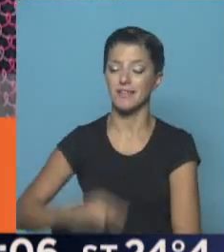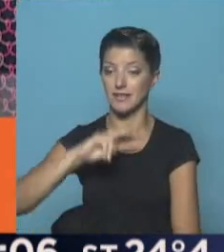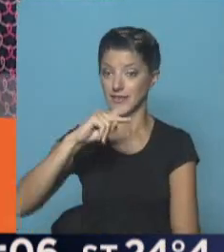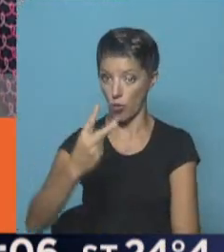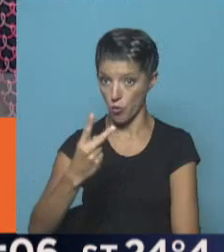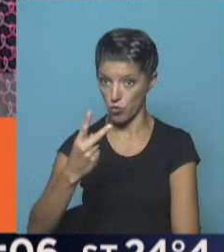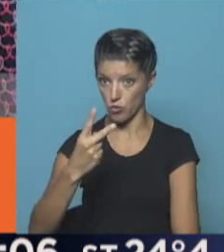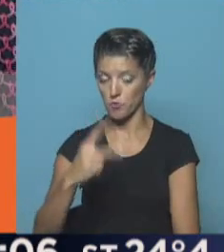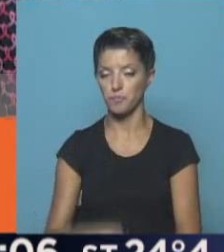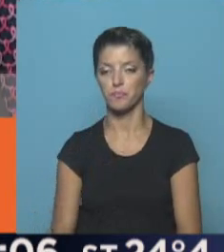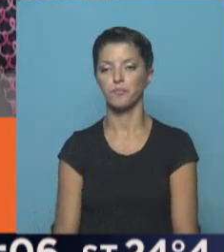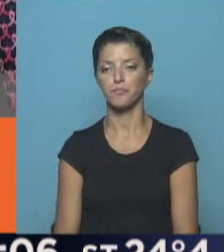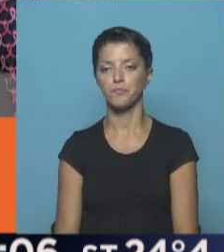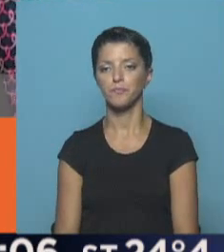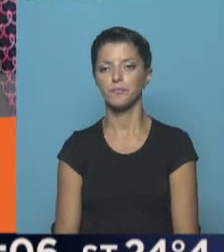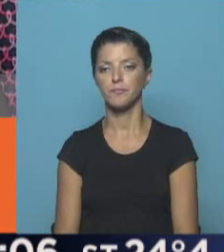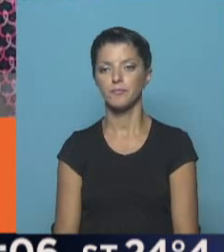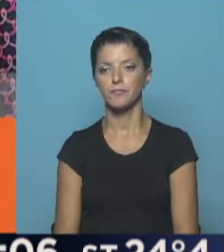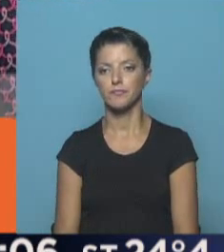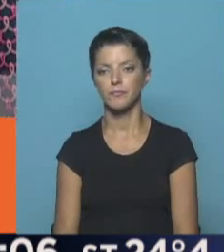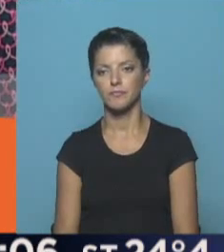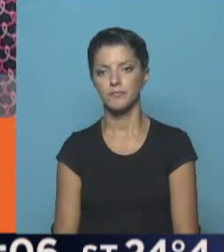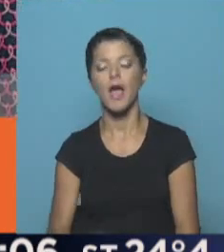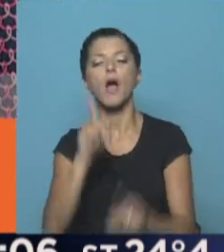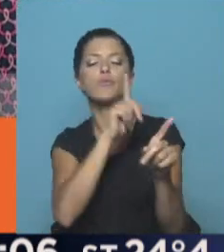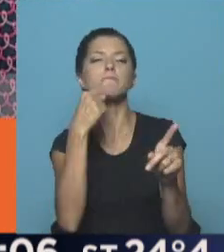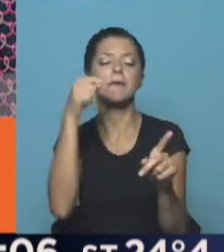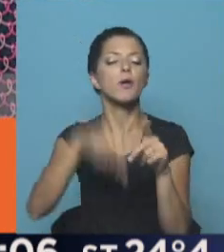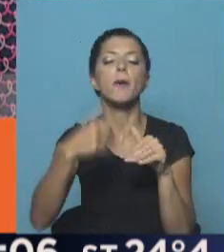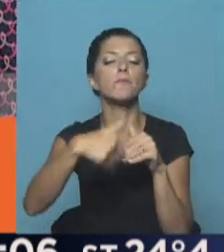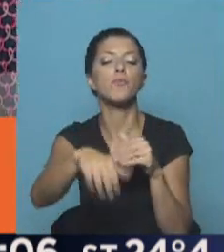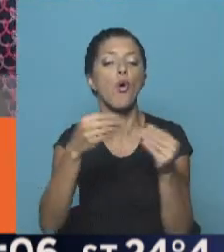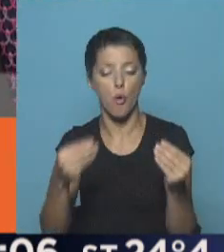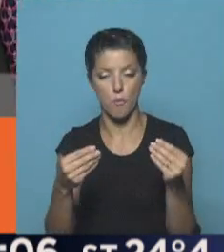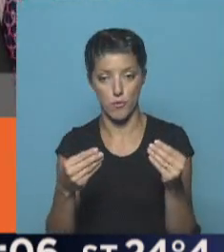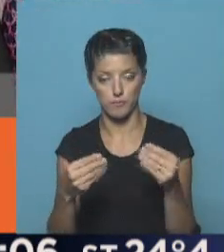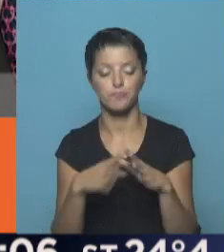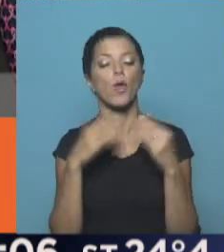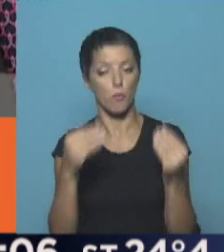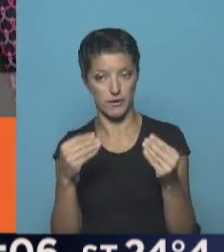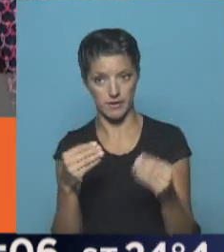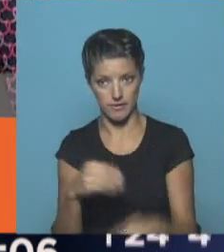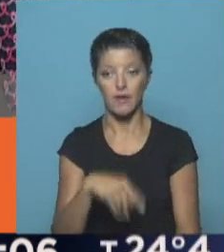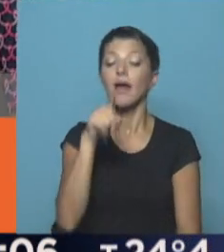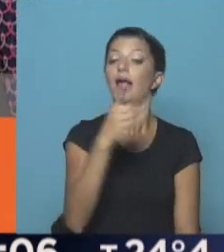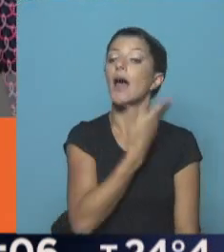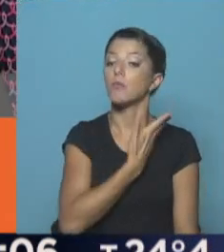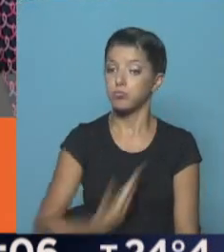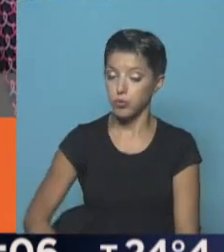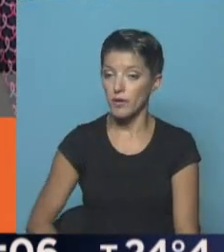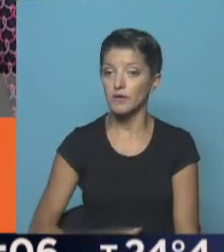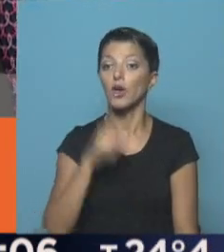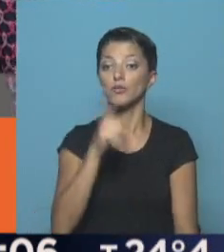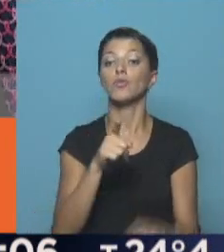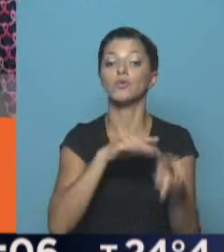su primer mandato. La pregunta es ahora, ¿qué viene? ¿Por qué? Porque los recursos del Estado ya no son como los de los tiempos